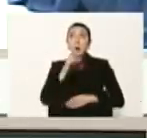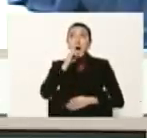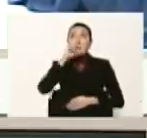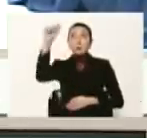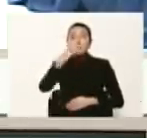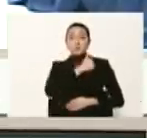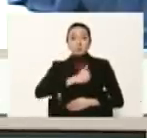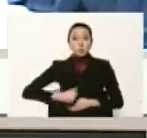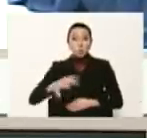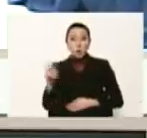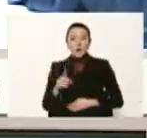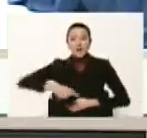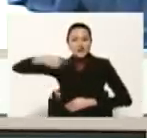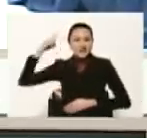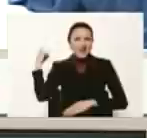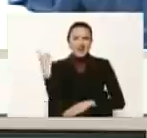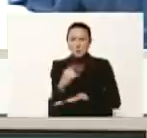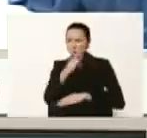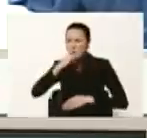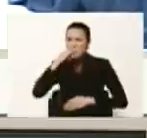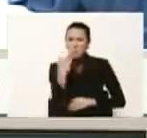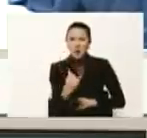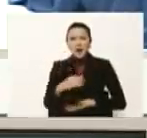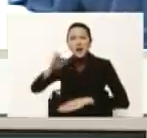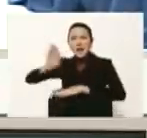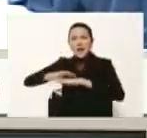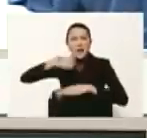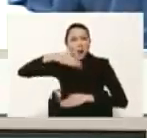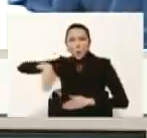Maduro denuncia y alerta a nuestro pueblo